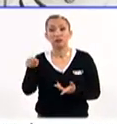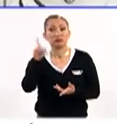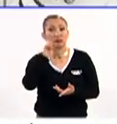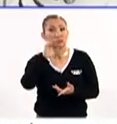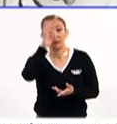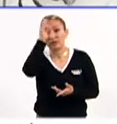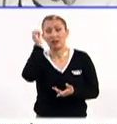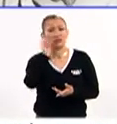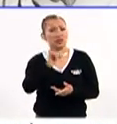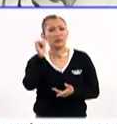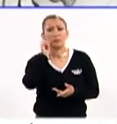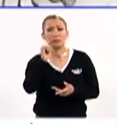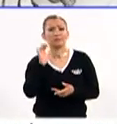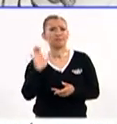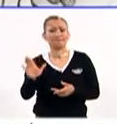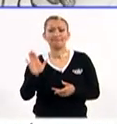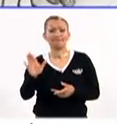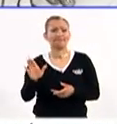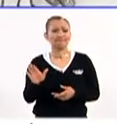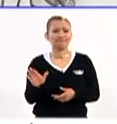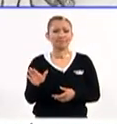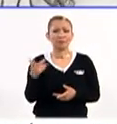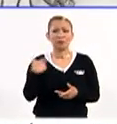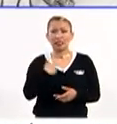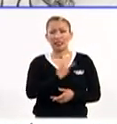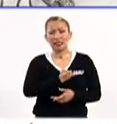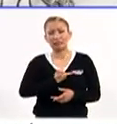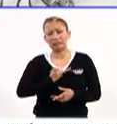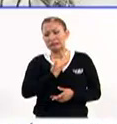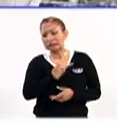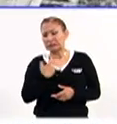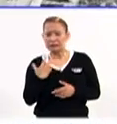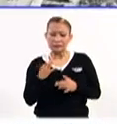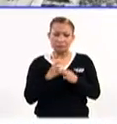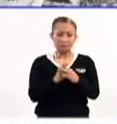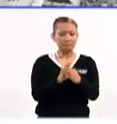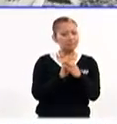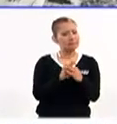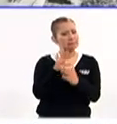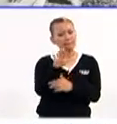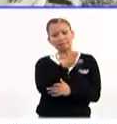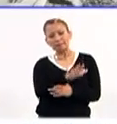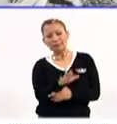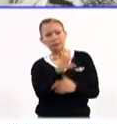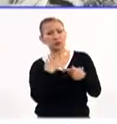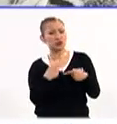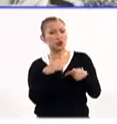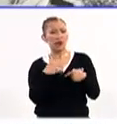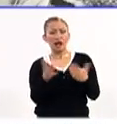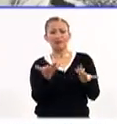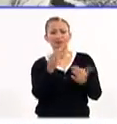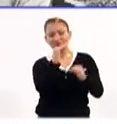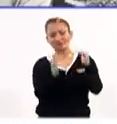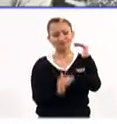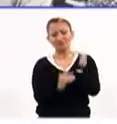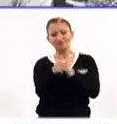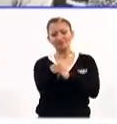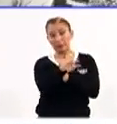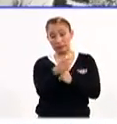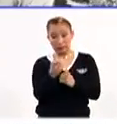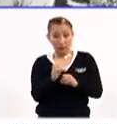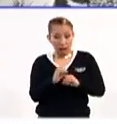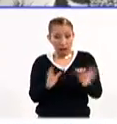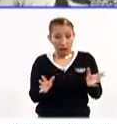ella realmente tenía una pasión y una identificación con las clases populares. Eso